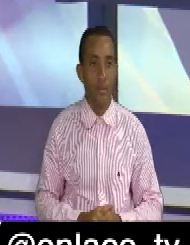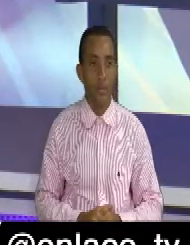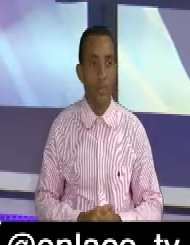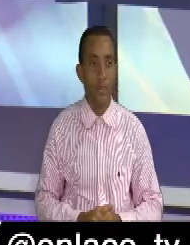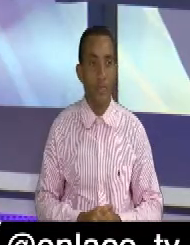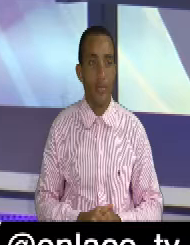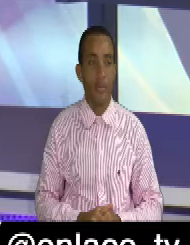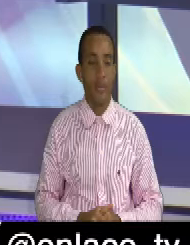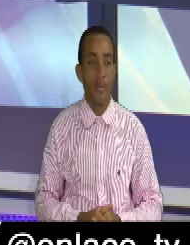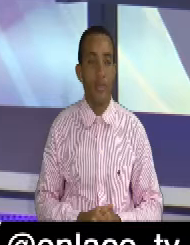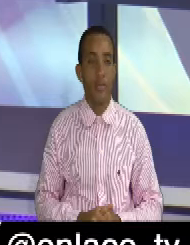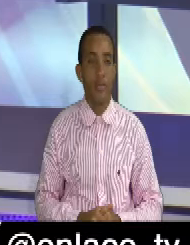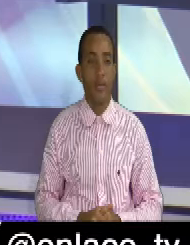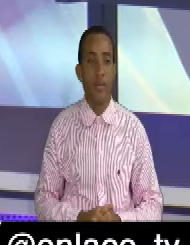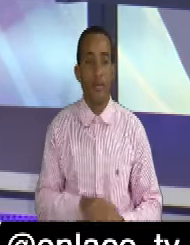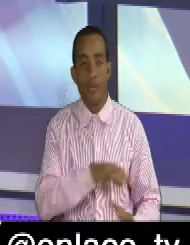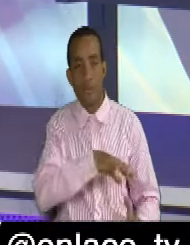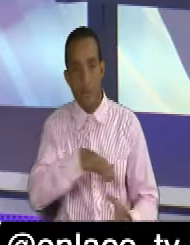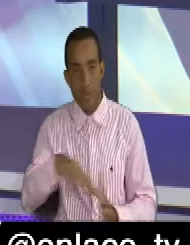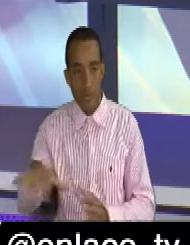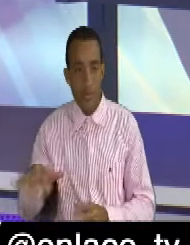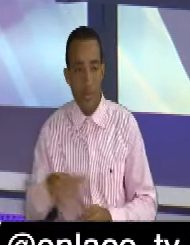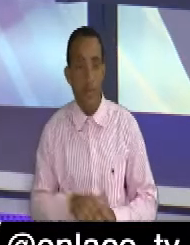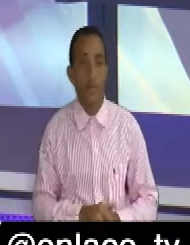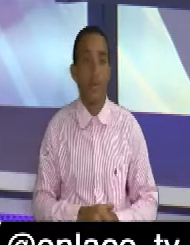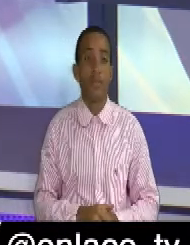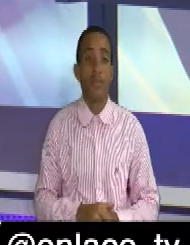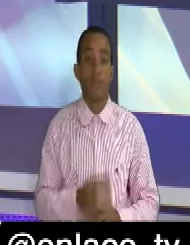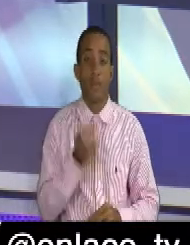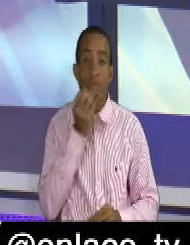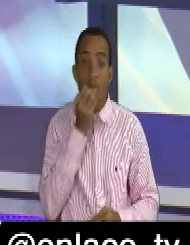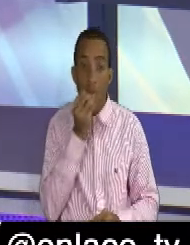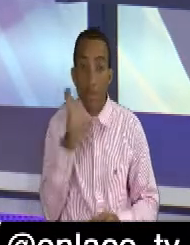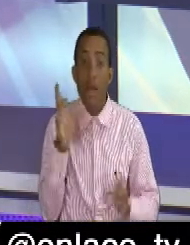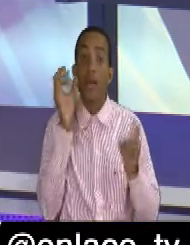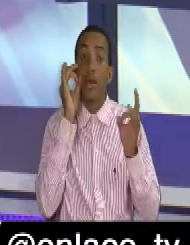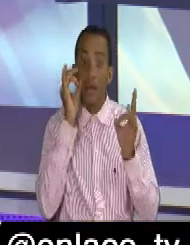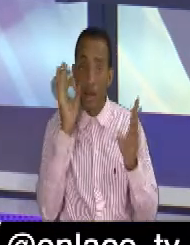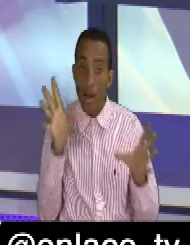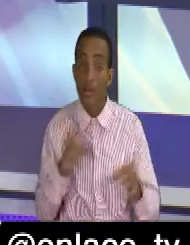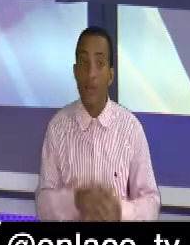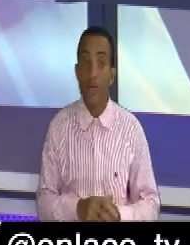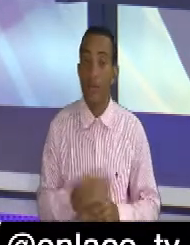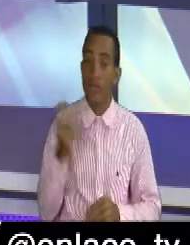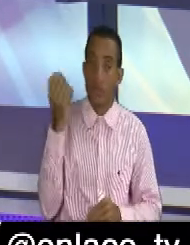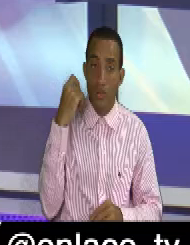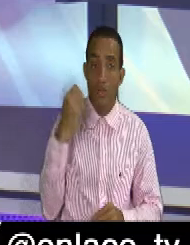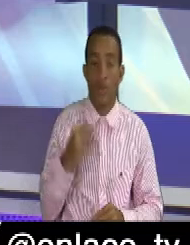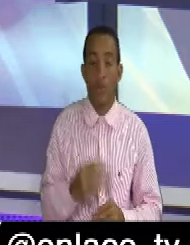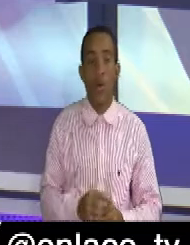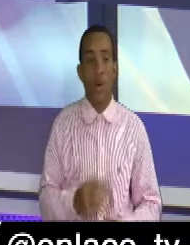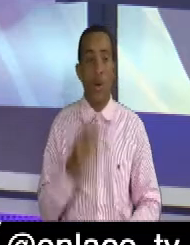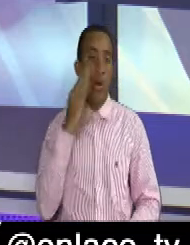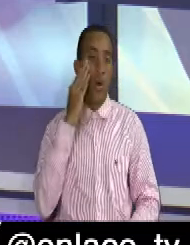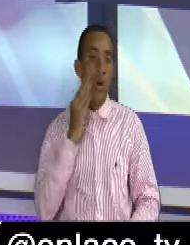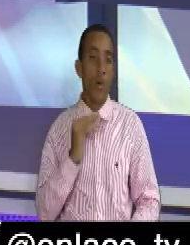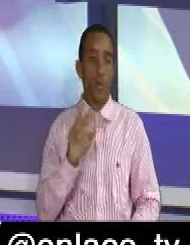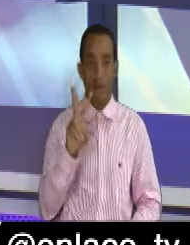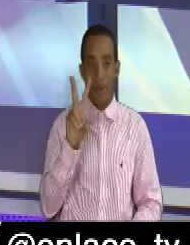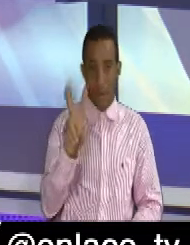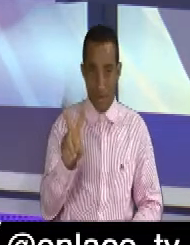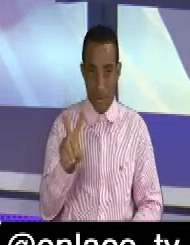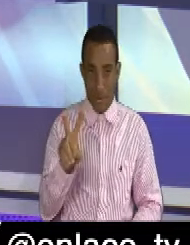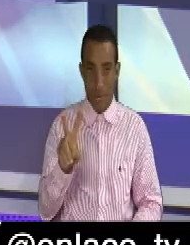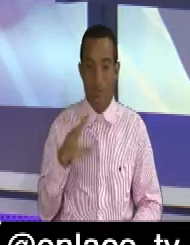Una grave denuncia de presunto abuso de autoridad se conoció en las últimas horas. Se trata de 2 jóvenes quienes aducen que fueron